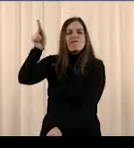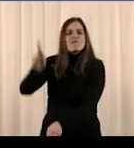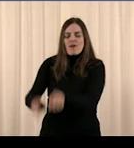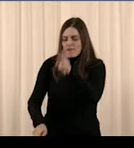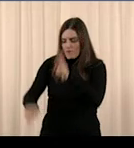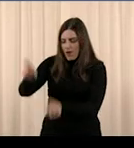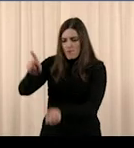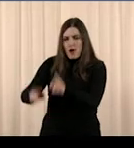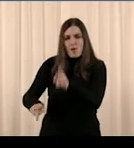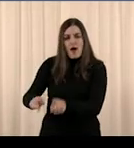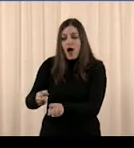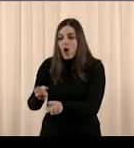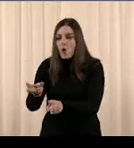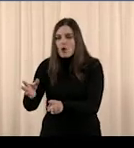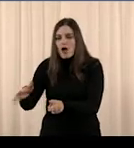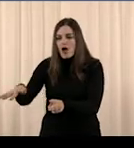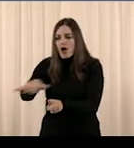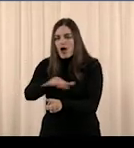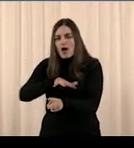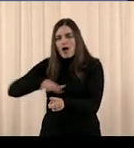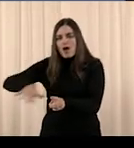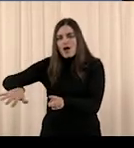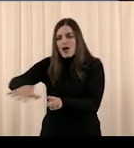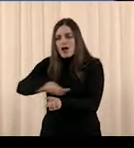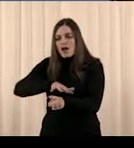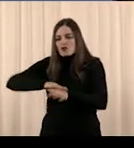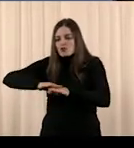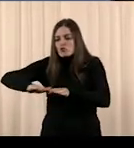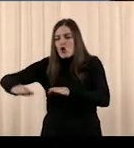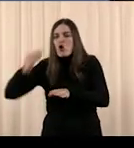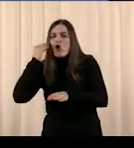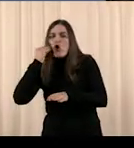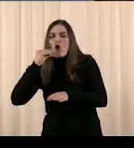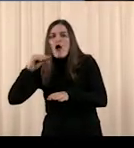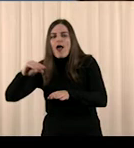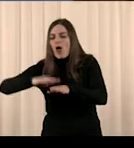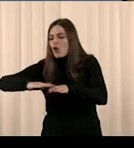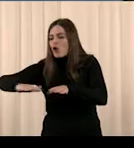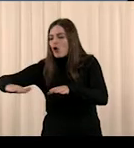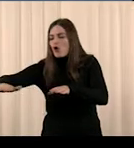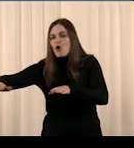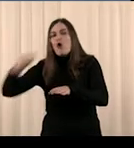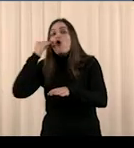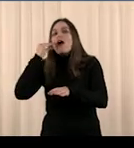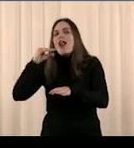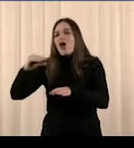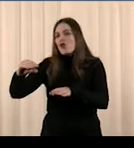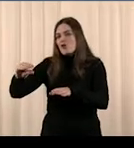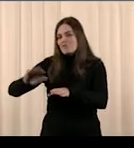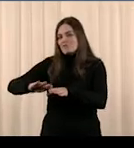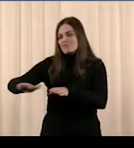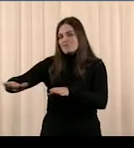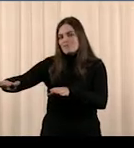in places, cayeron en lugares where it froze, donde se congelaron. Ah, froze. Se congelaron. Now